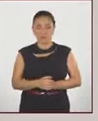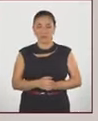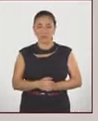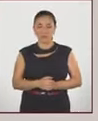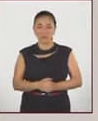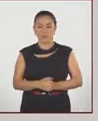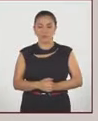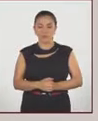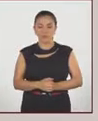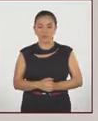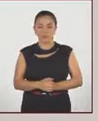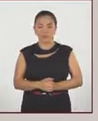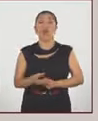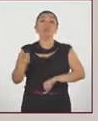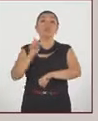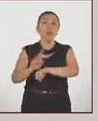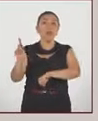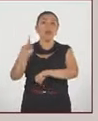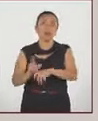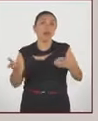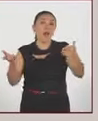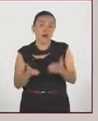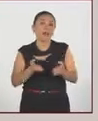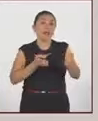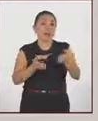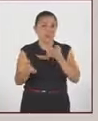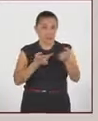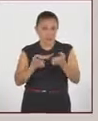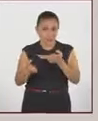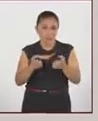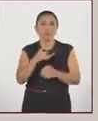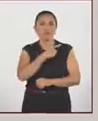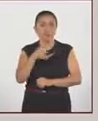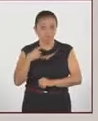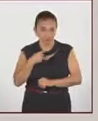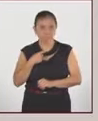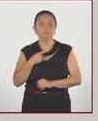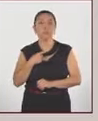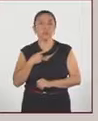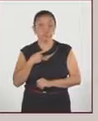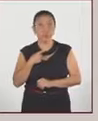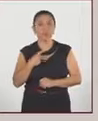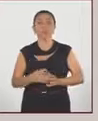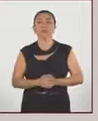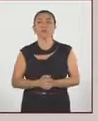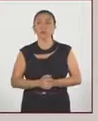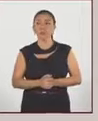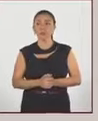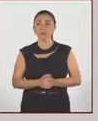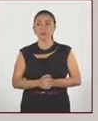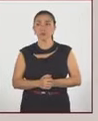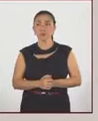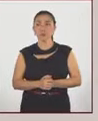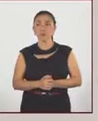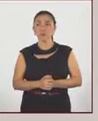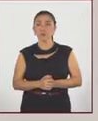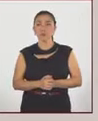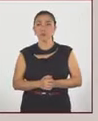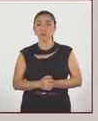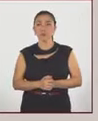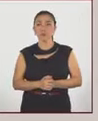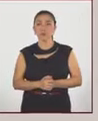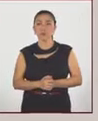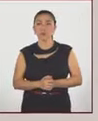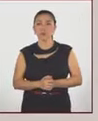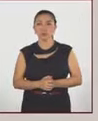Integración de rutinas diarias. Bueno, aquí se pueden regresar.